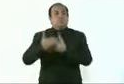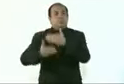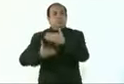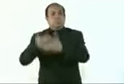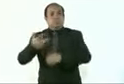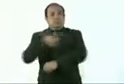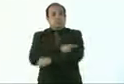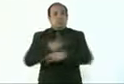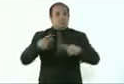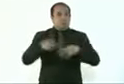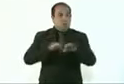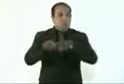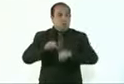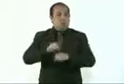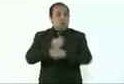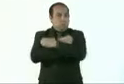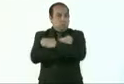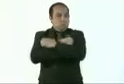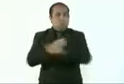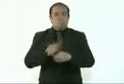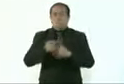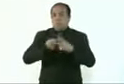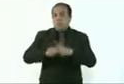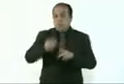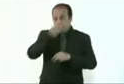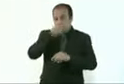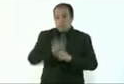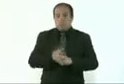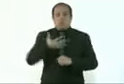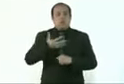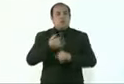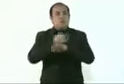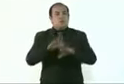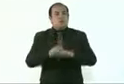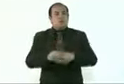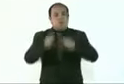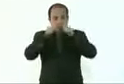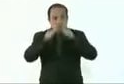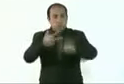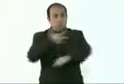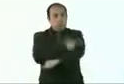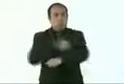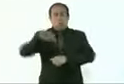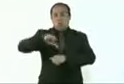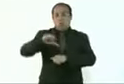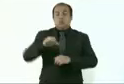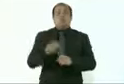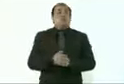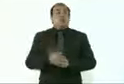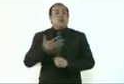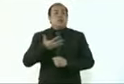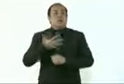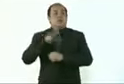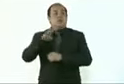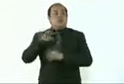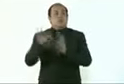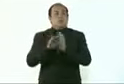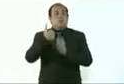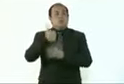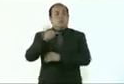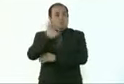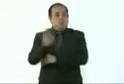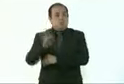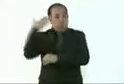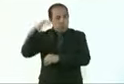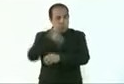está por iniciar. Primero, les dejamos aquí los datos de la cobertura de vacunación. Al día de hoy ya tenemos al 19.6% de los adultos